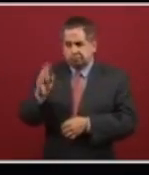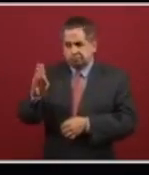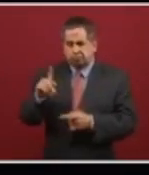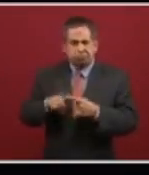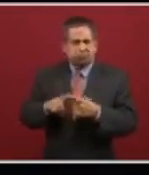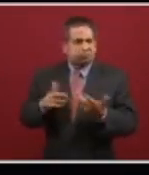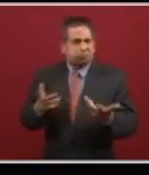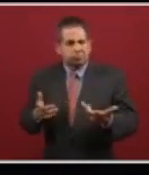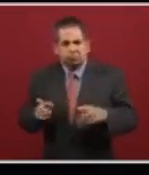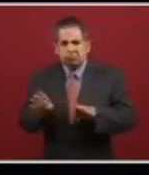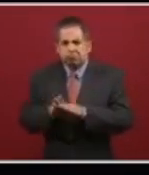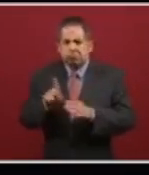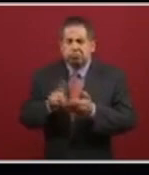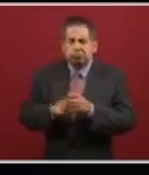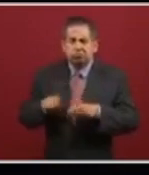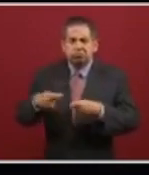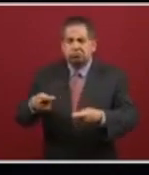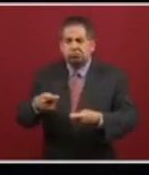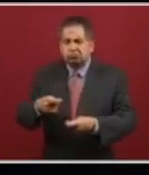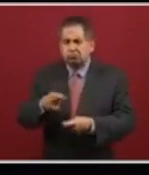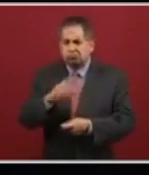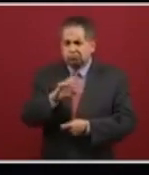dónde estarían contratando